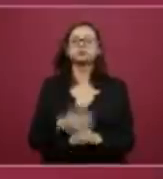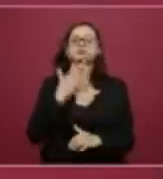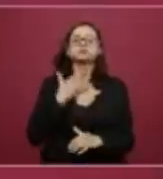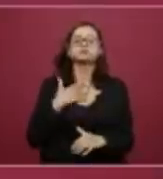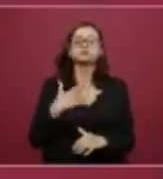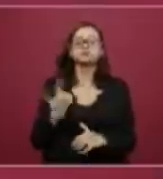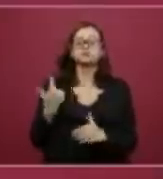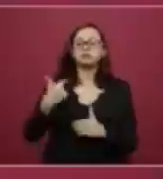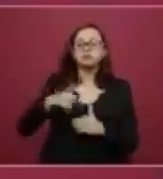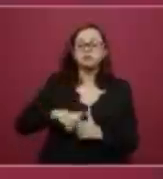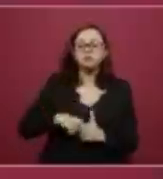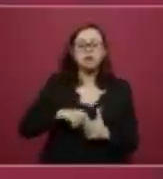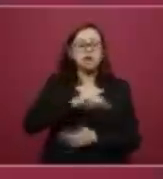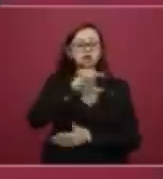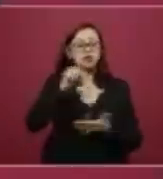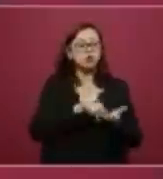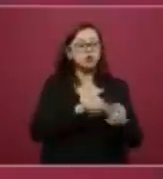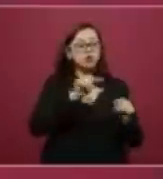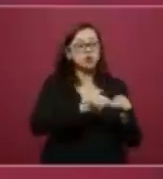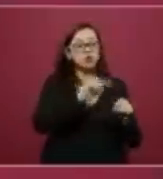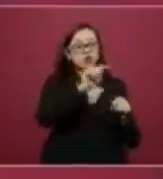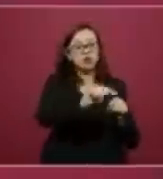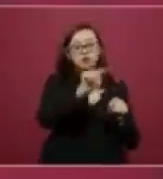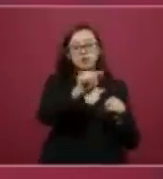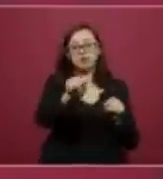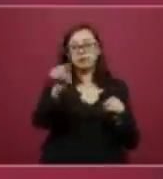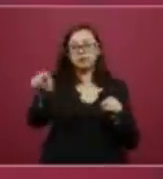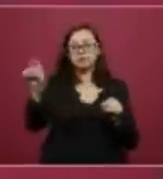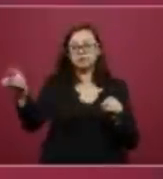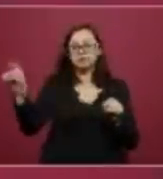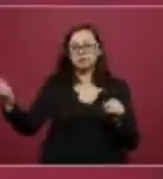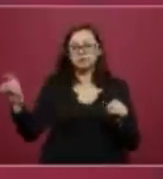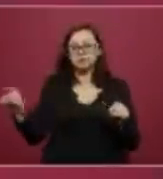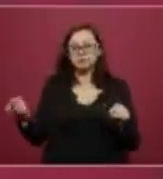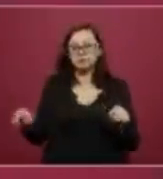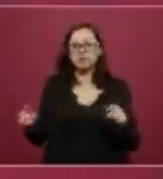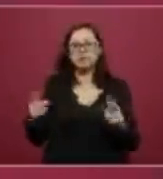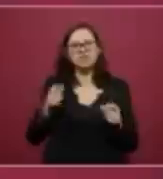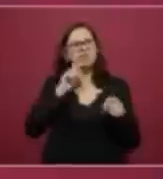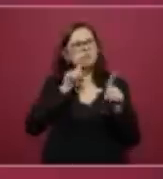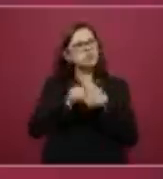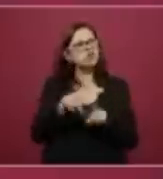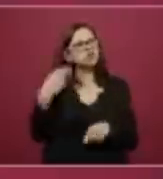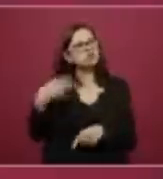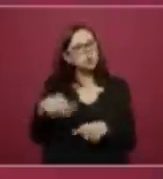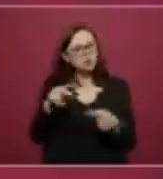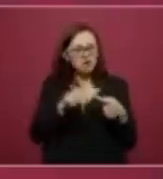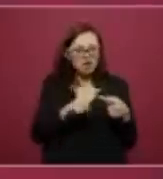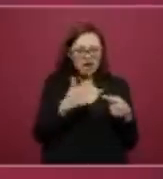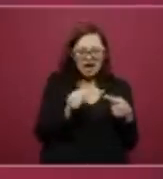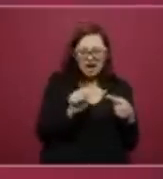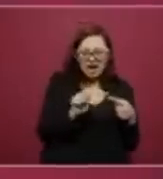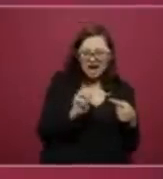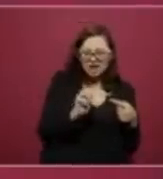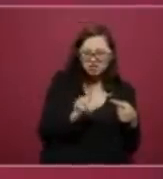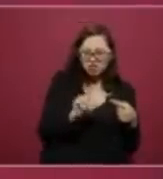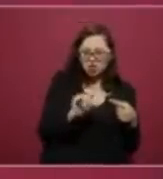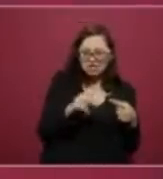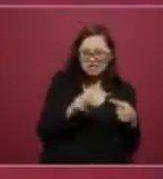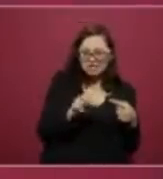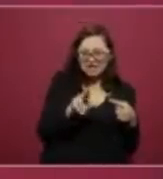gasolineras o gasolinerías. Vamos a ponernos de acuerdo con eso también, si es gasolineras o